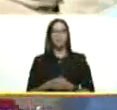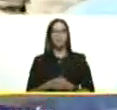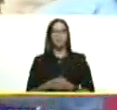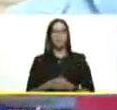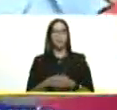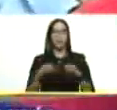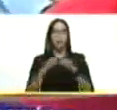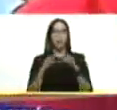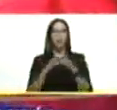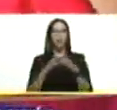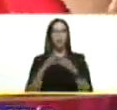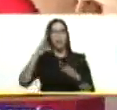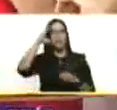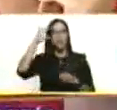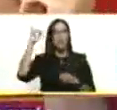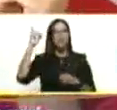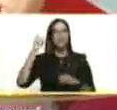compañera Delcy Rodríguez,